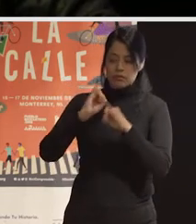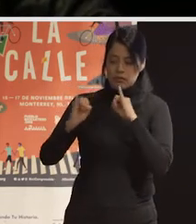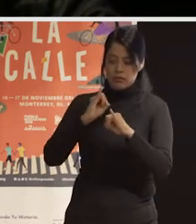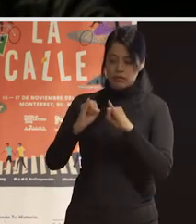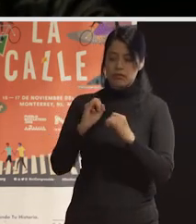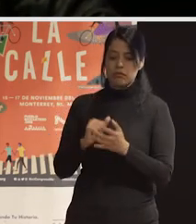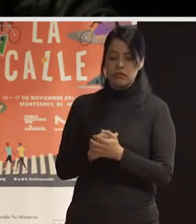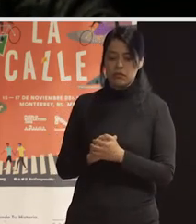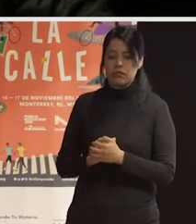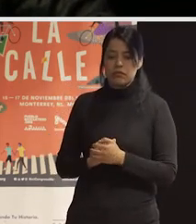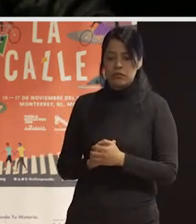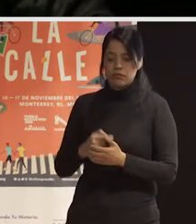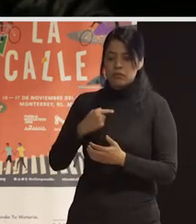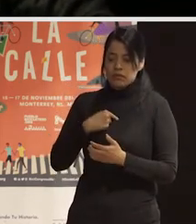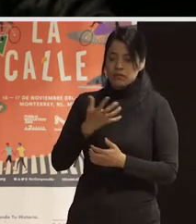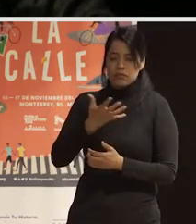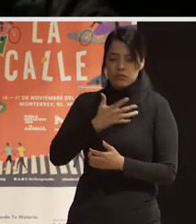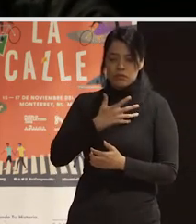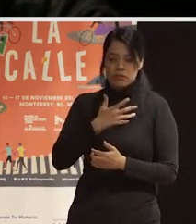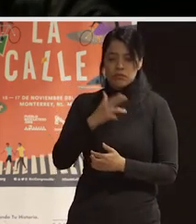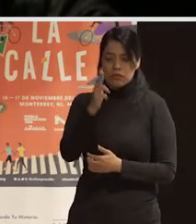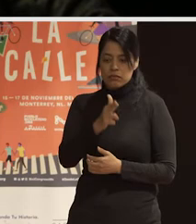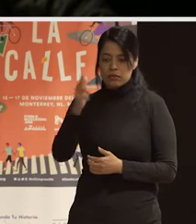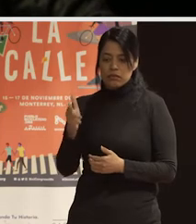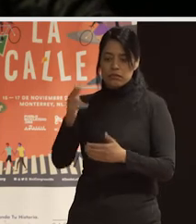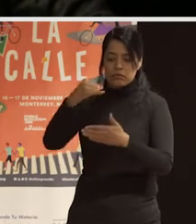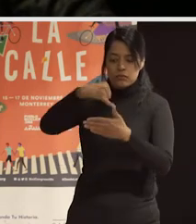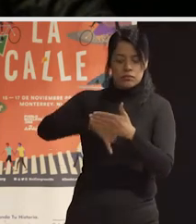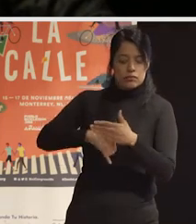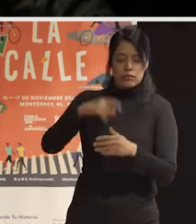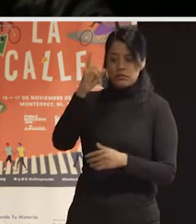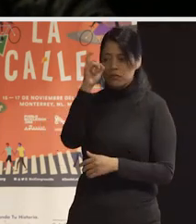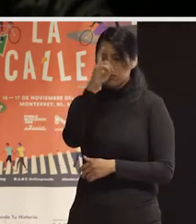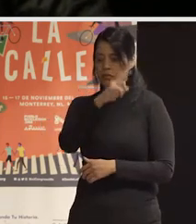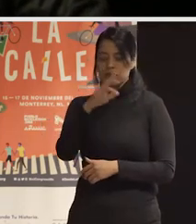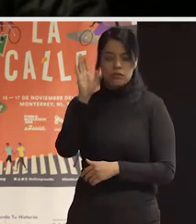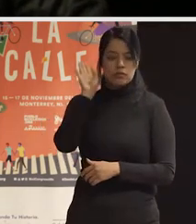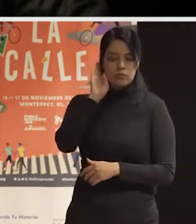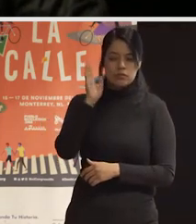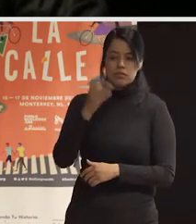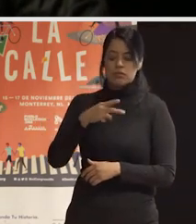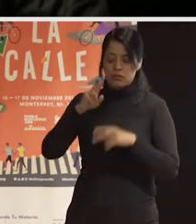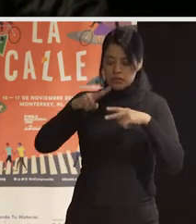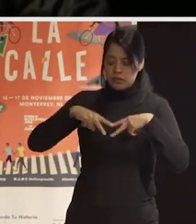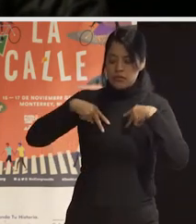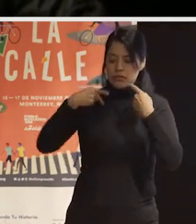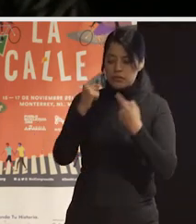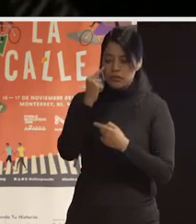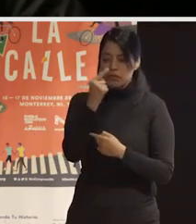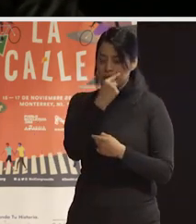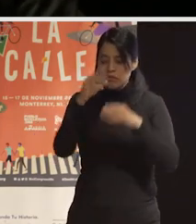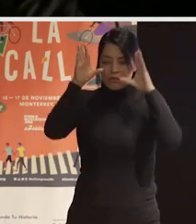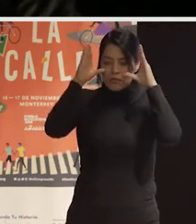señas yo tengo hipoacusia profunda no escucho muy bien y tengo debilidad visual entonces